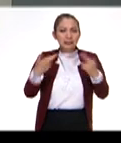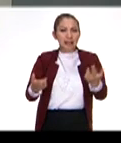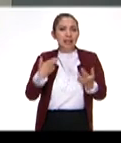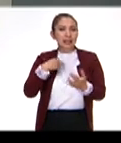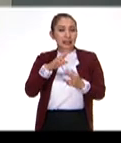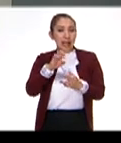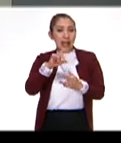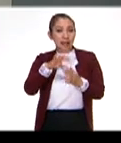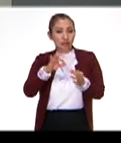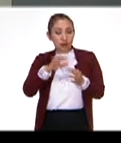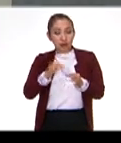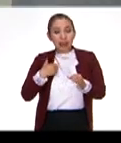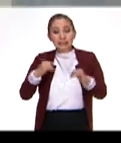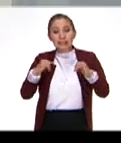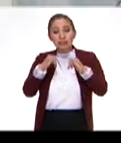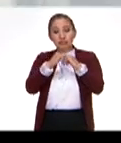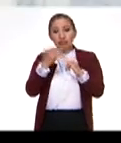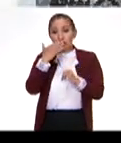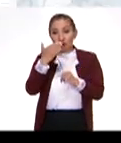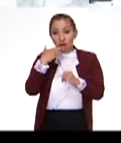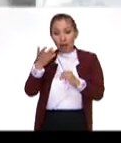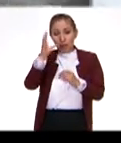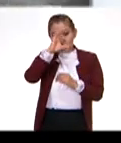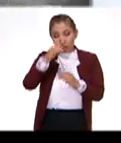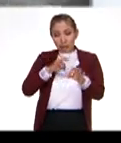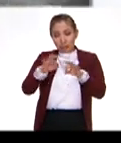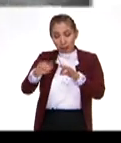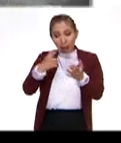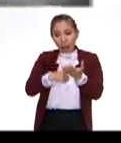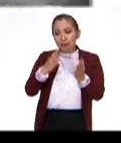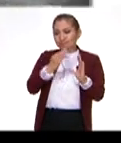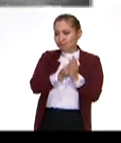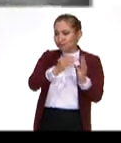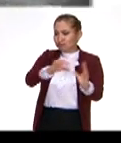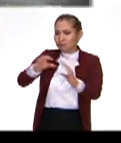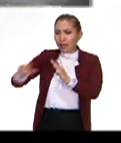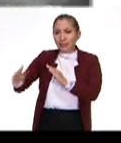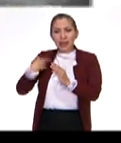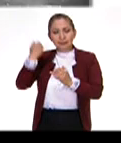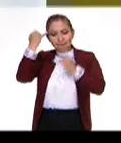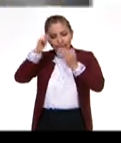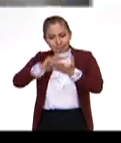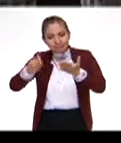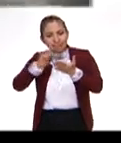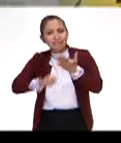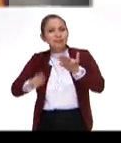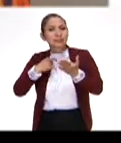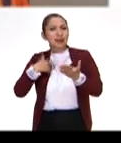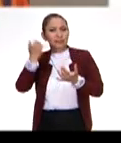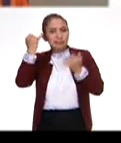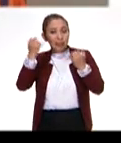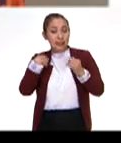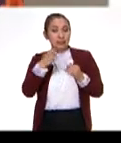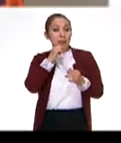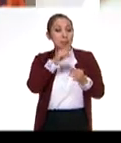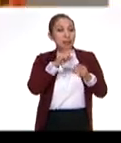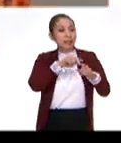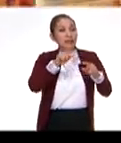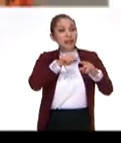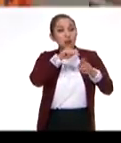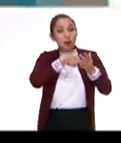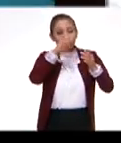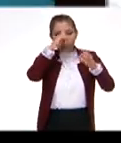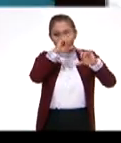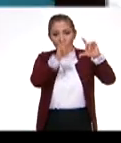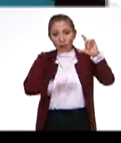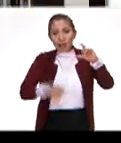para el Instituto Sonorense de Cultura. Da talleres de escritura creativa en diversos penales del país y es colaborador